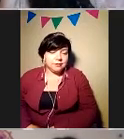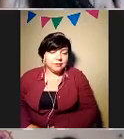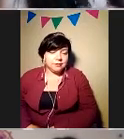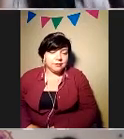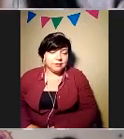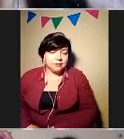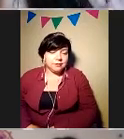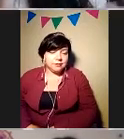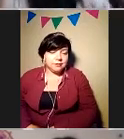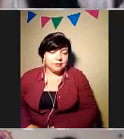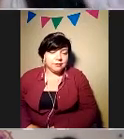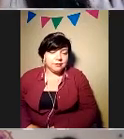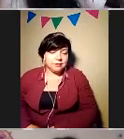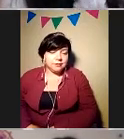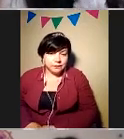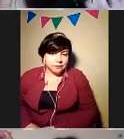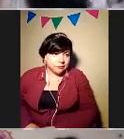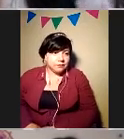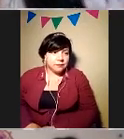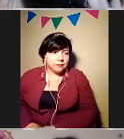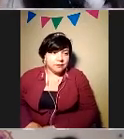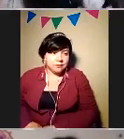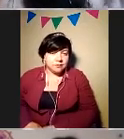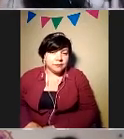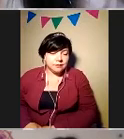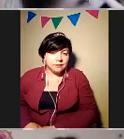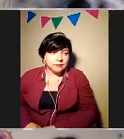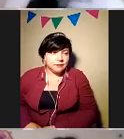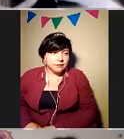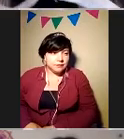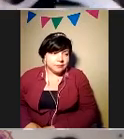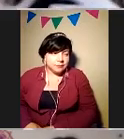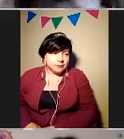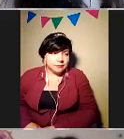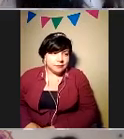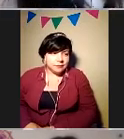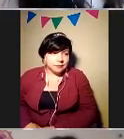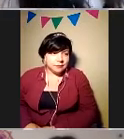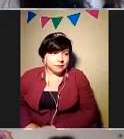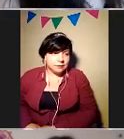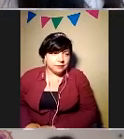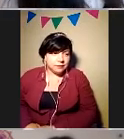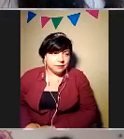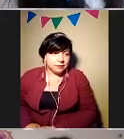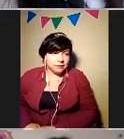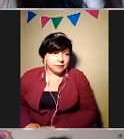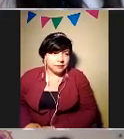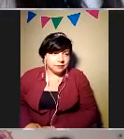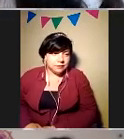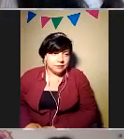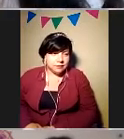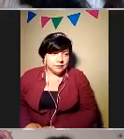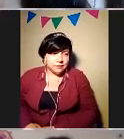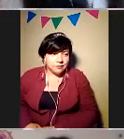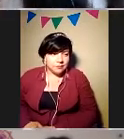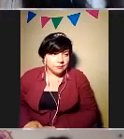me compré, y después me compré el mismo bototo en el estilo mujer, con el pie un poco más chico, y me duró mucho menos, y lo